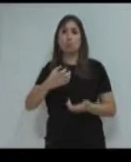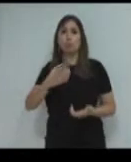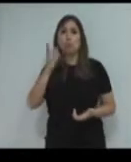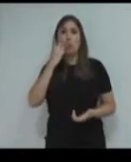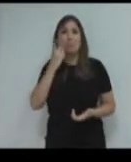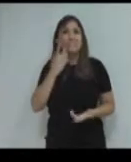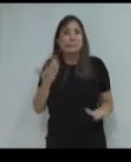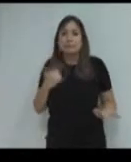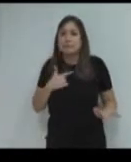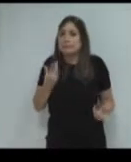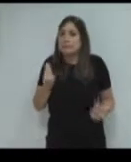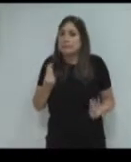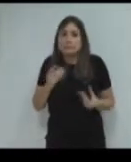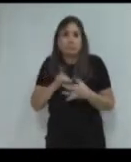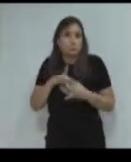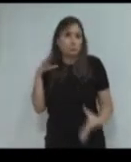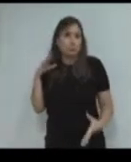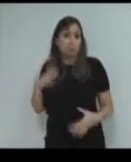que no.